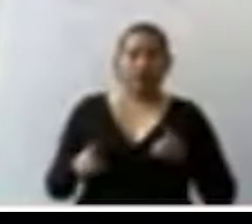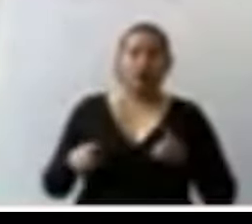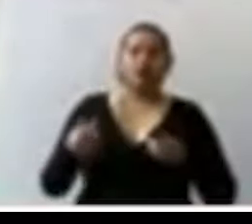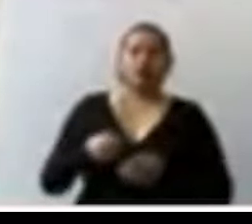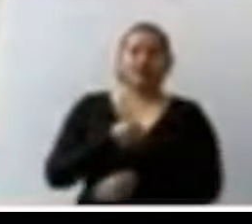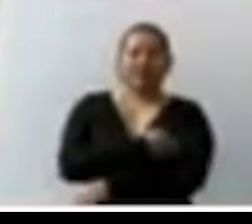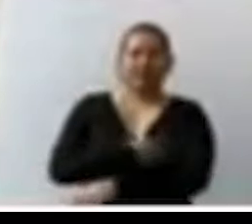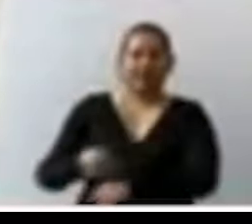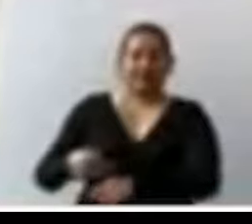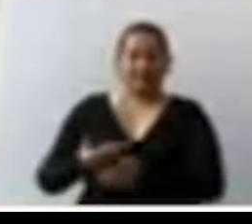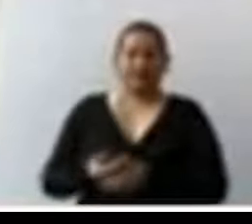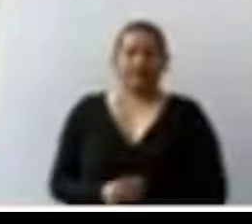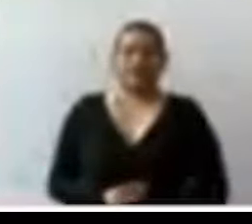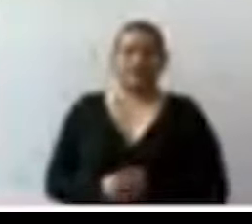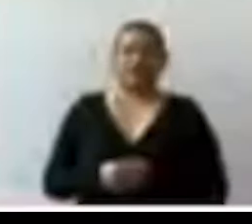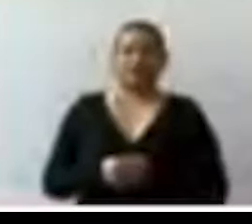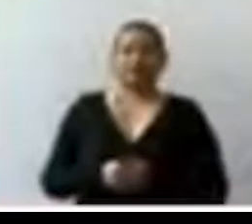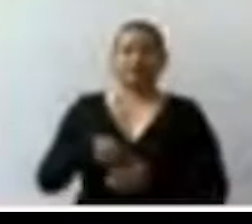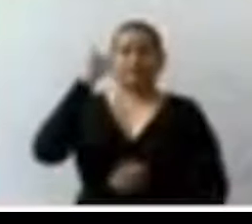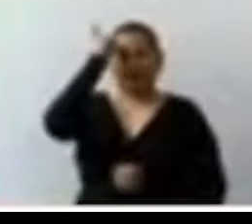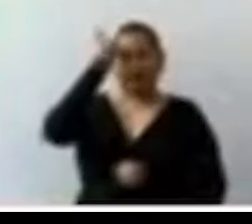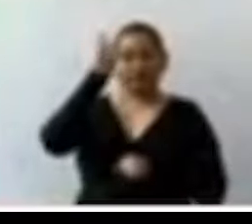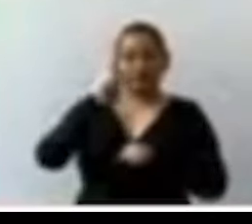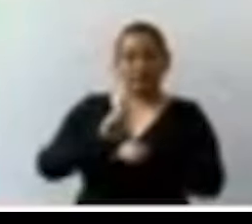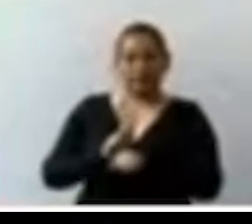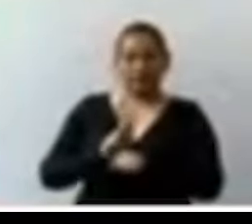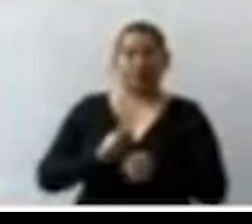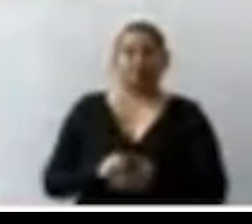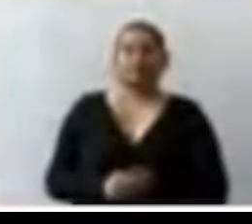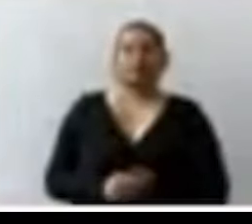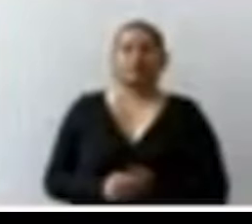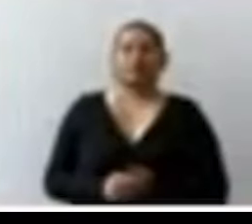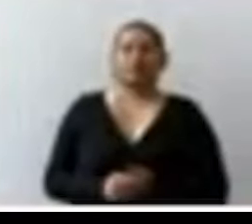Familia, como director, y